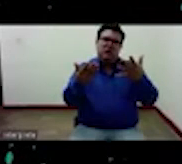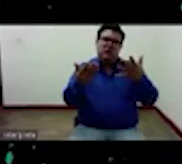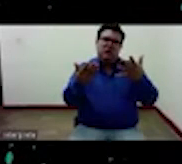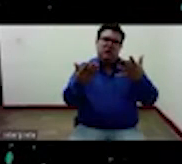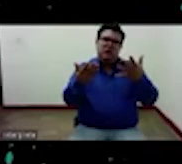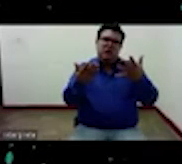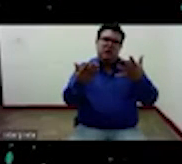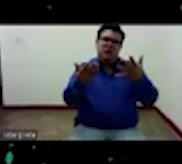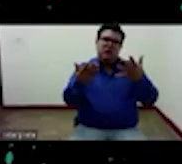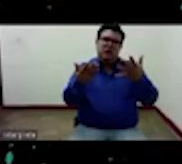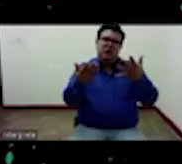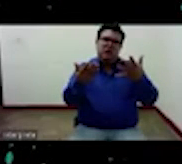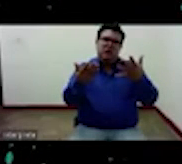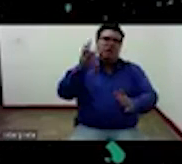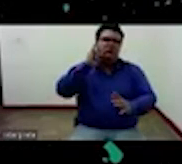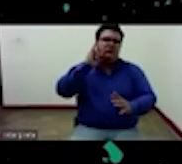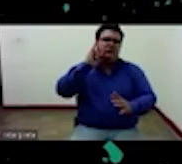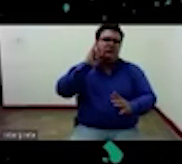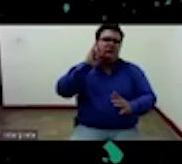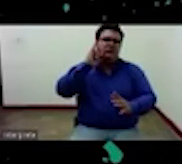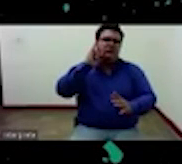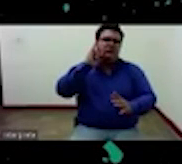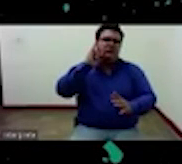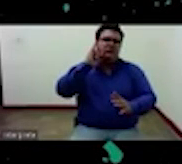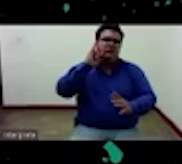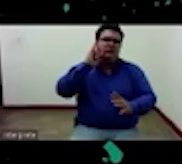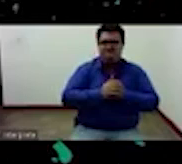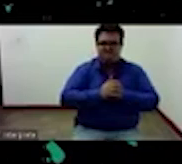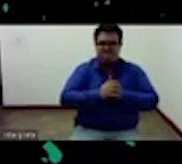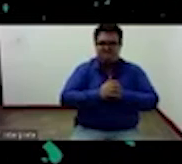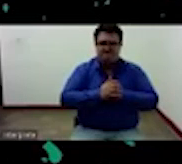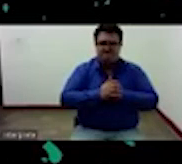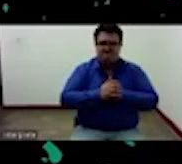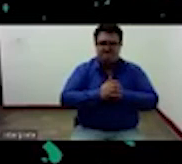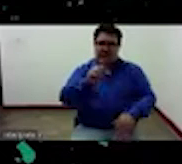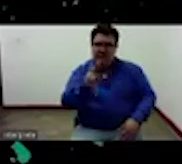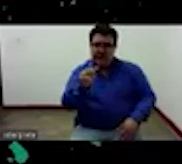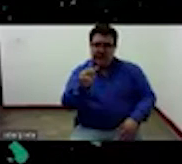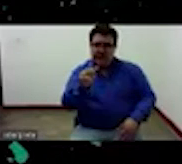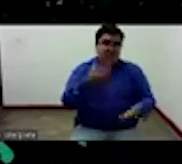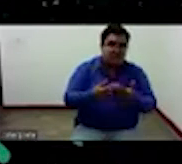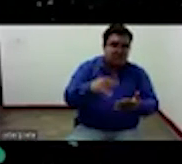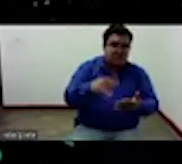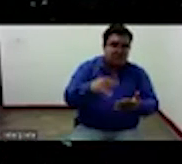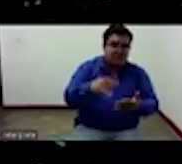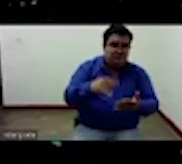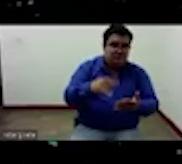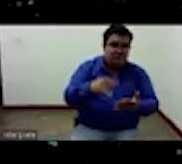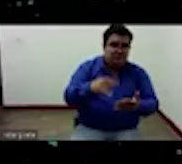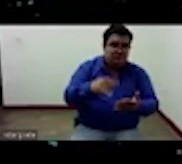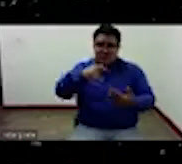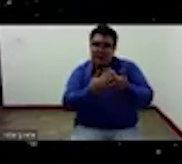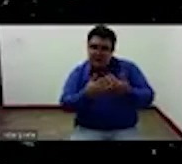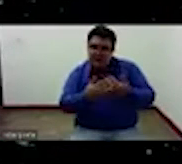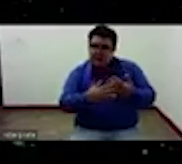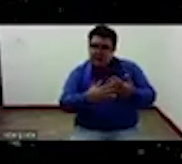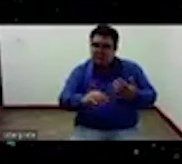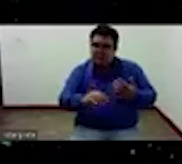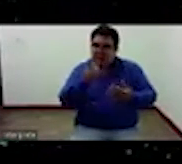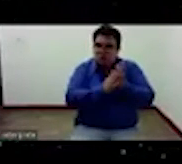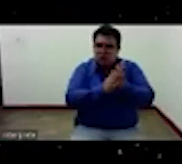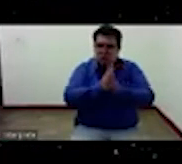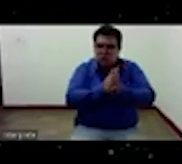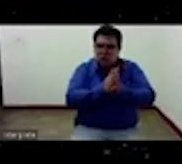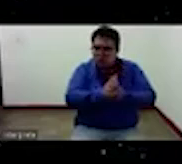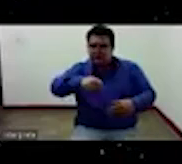sonora. Entonces, Adriana, yo quedo a la disposición de ustedes para cualquier